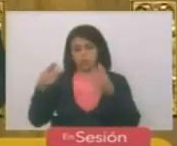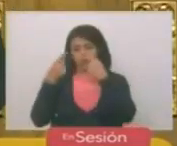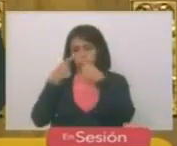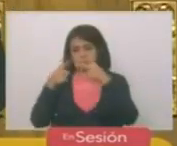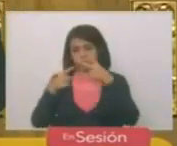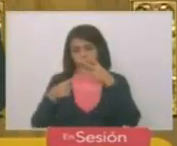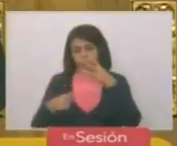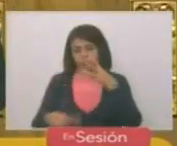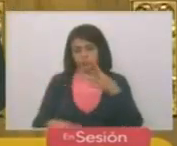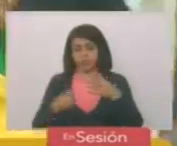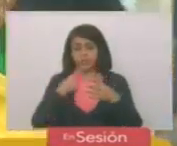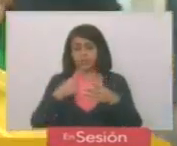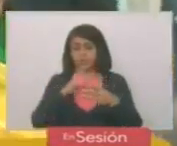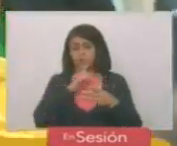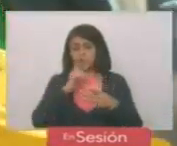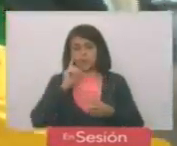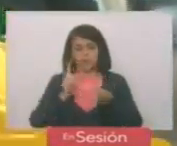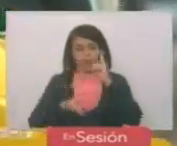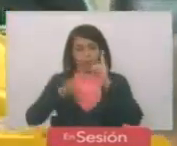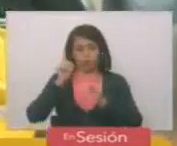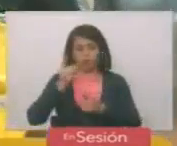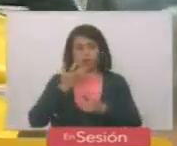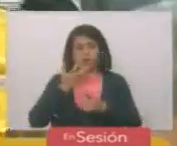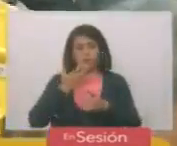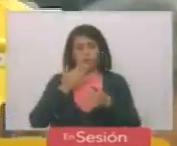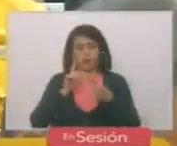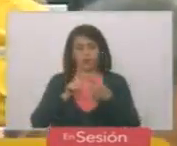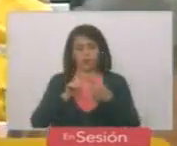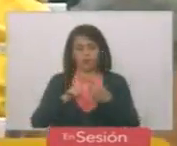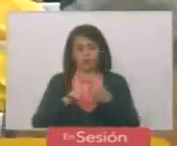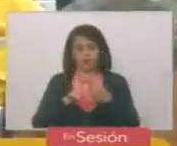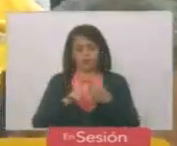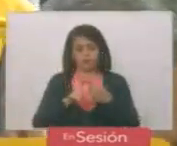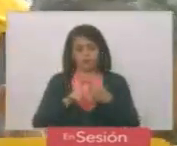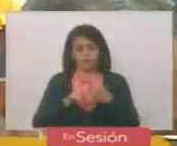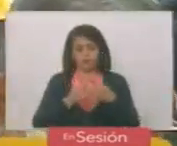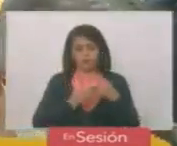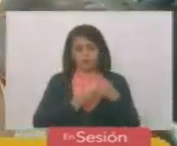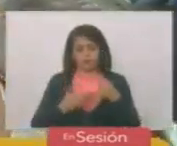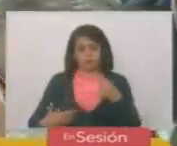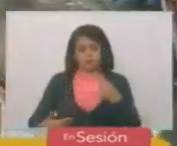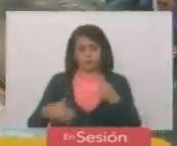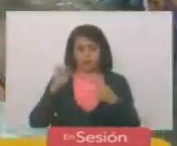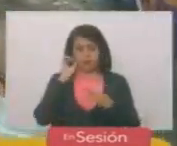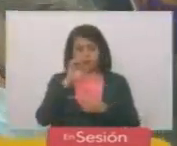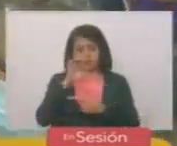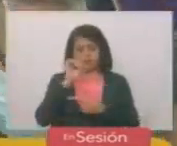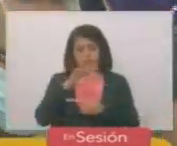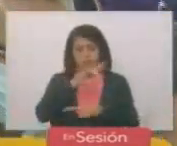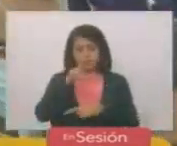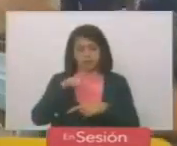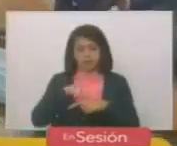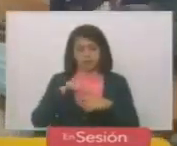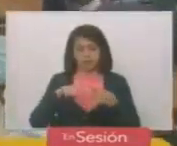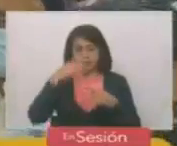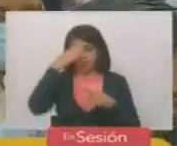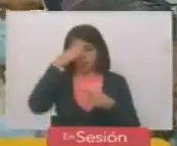que queremos señalar, algunas de ellas, por ejemplo, el presidente de la Asamblea Nacional de